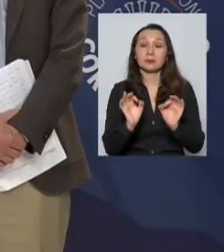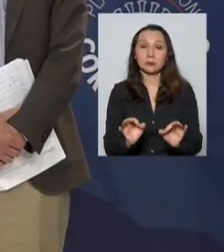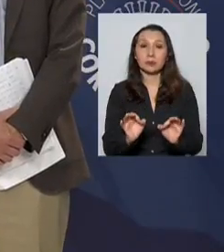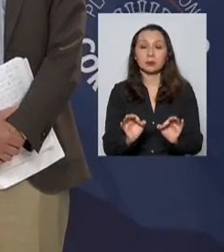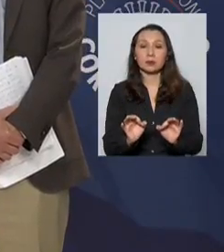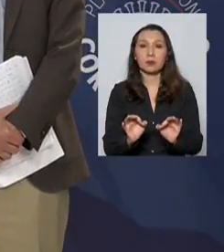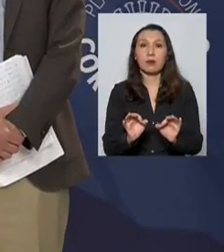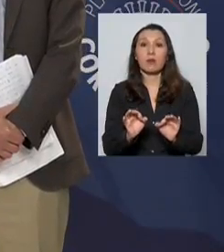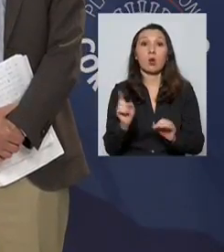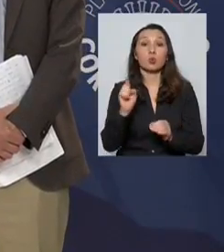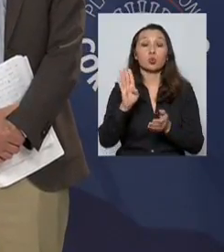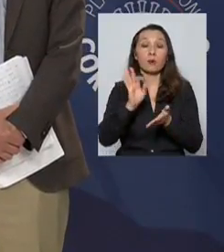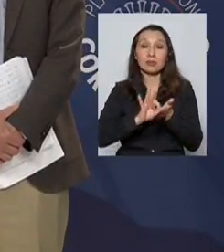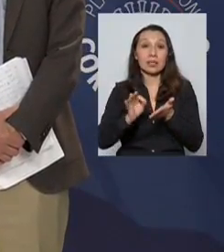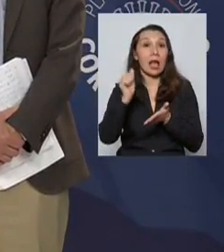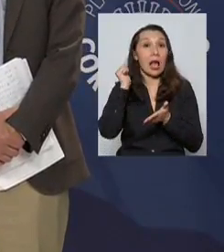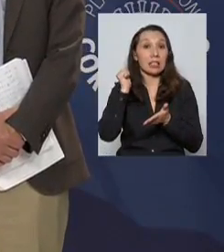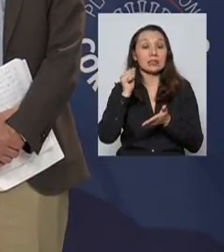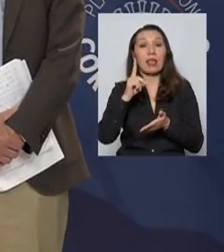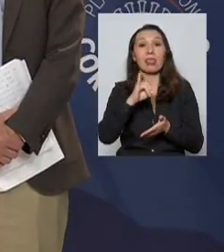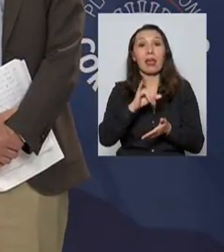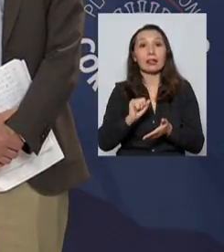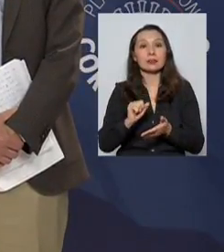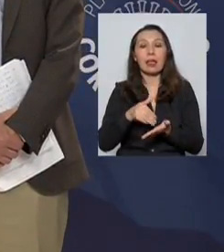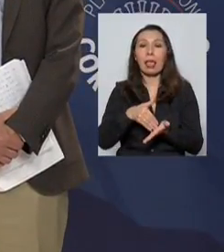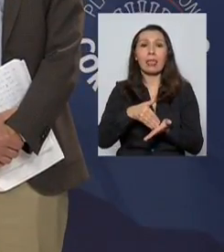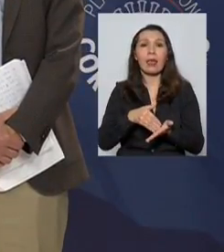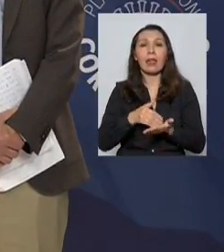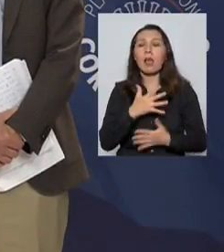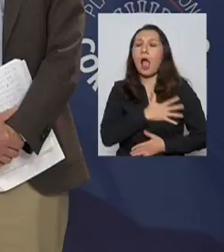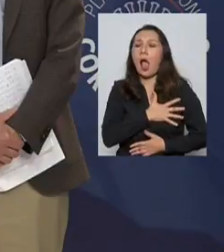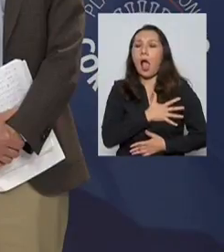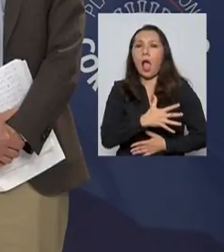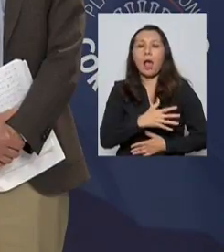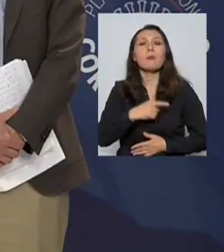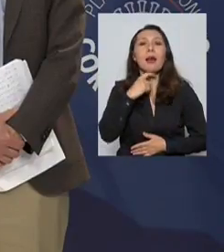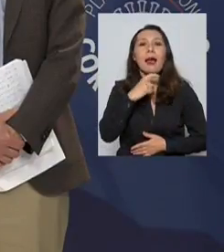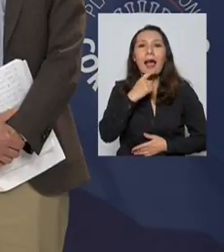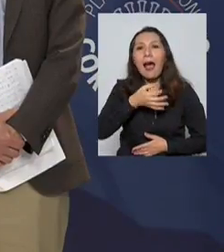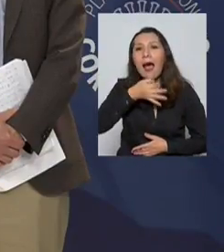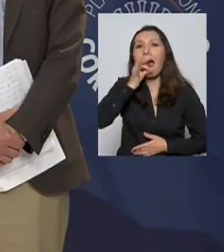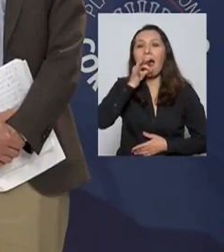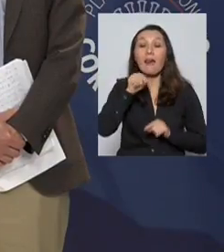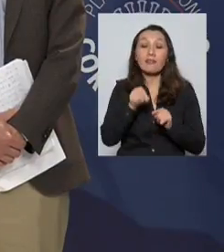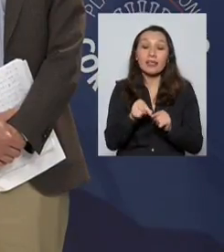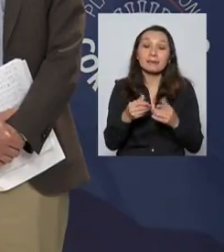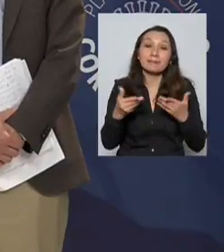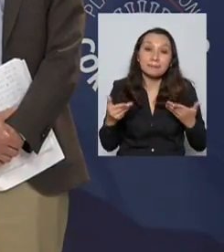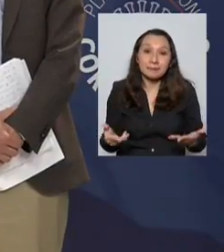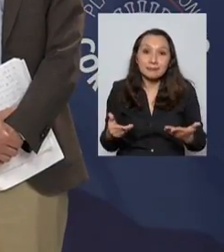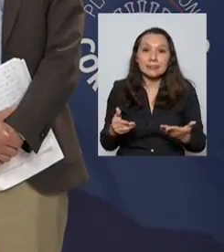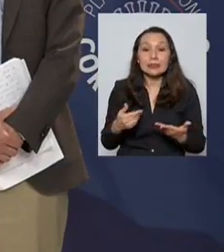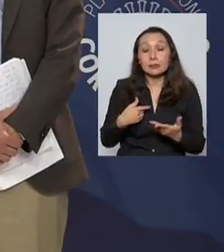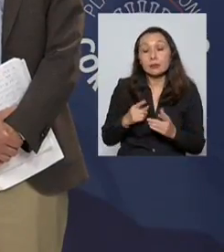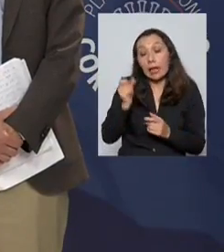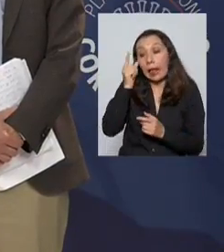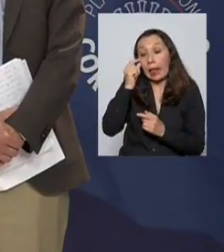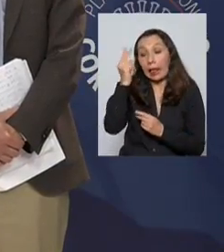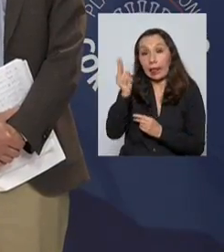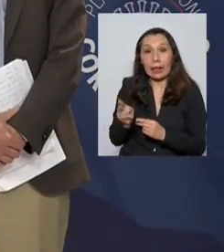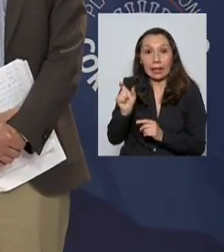Efectivamente, la subsecretaria Daza tiene una debilidad enorme por el café y en ese sentido yo la